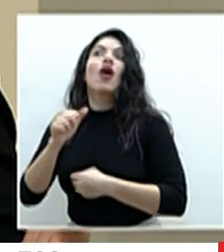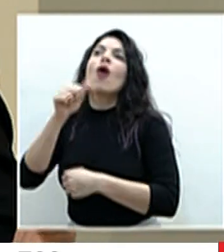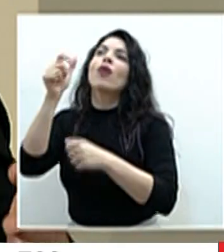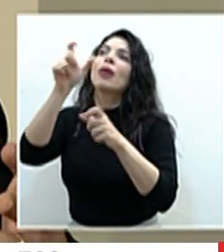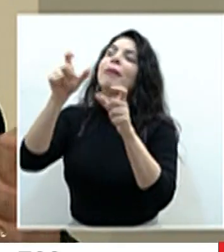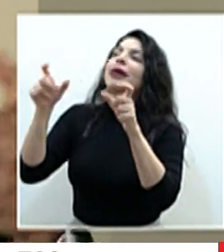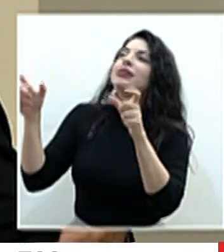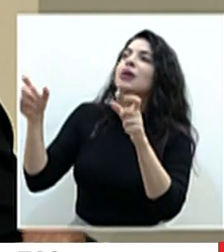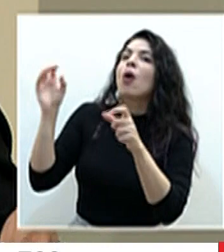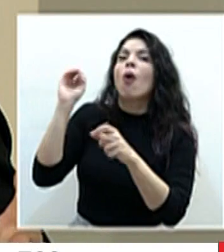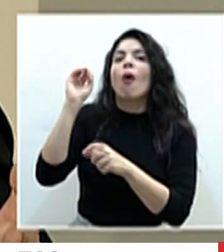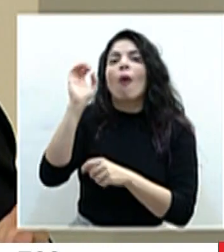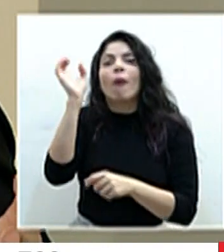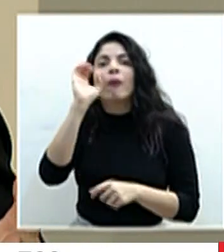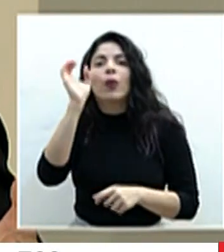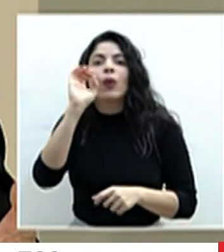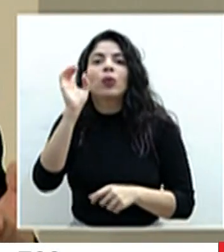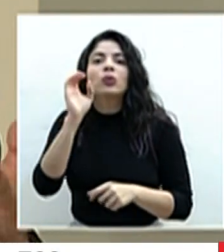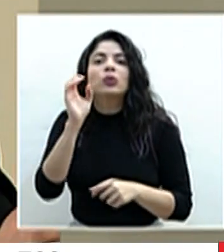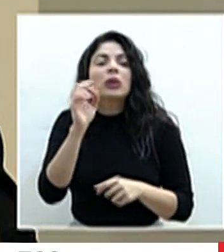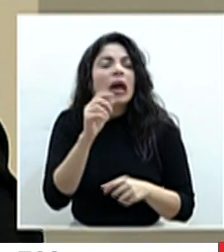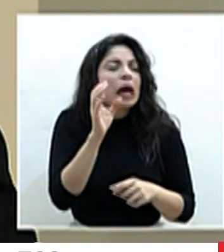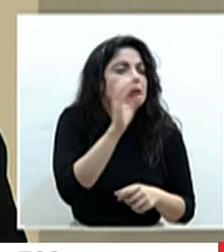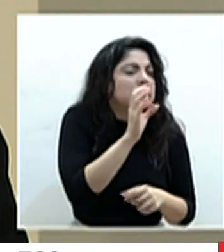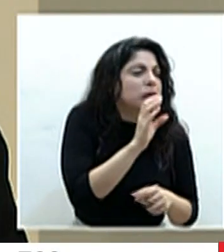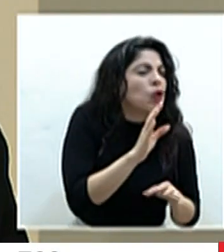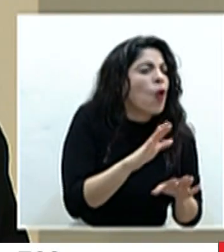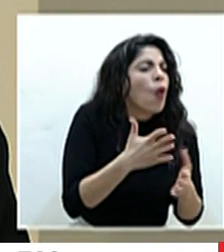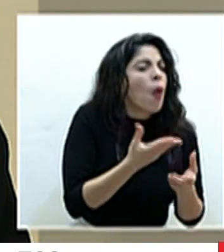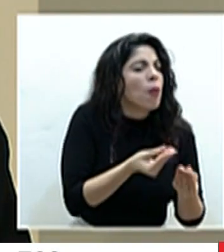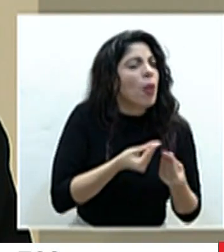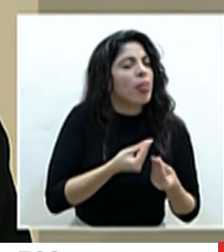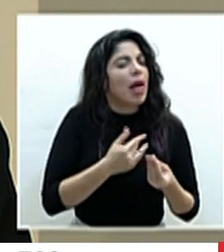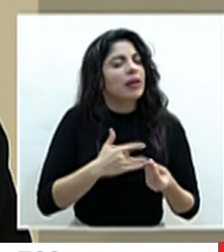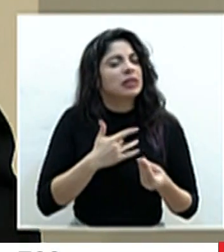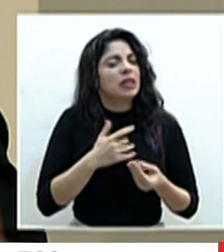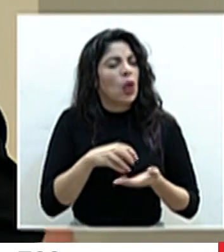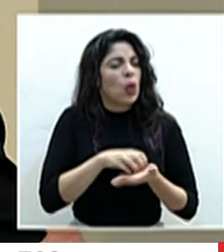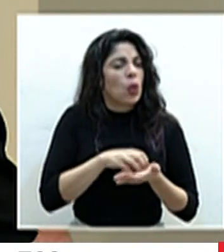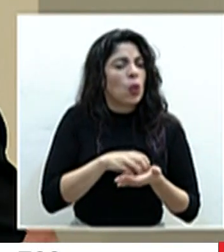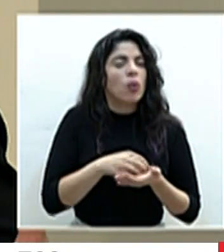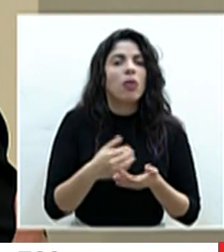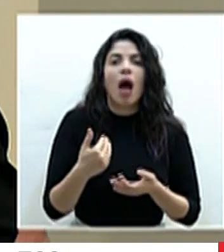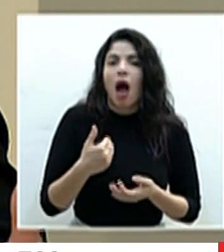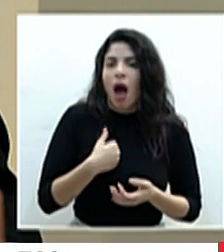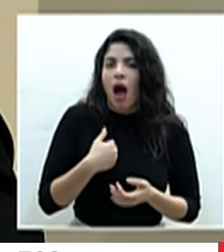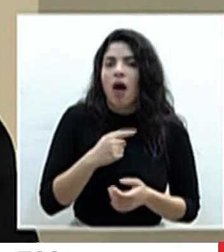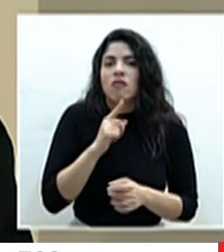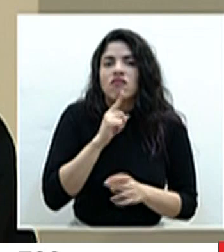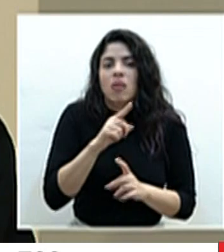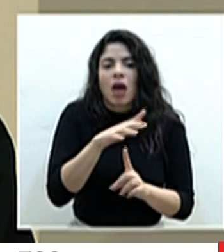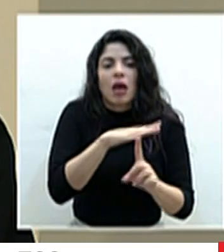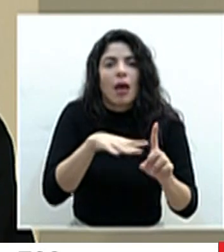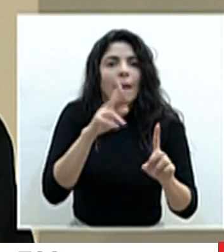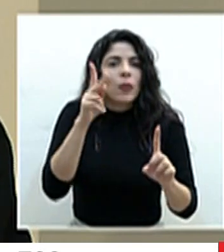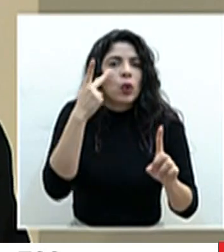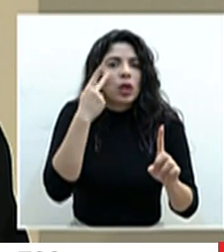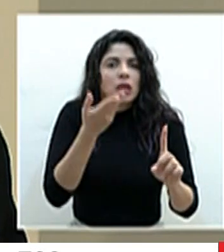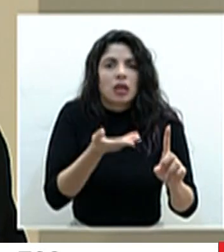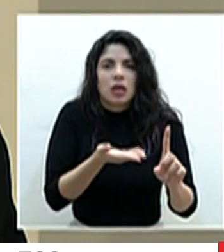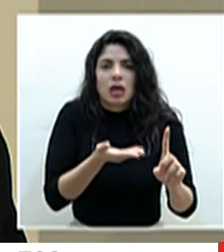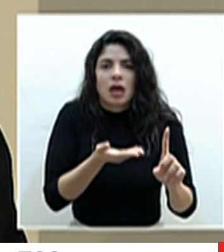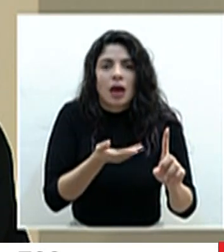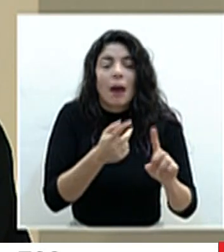o estamos buscando elementos para generar esa duda. Hay una realidad política que hace eso complejo, pero